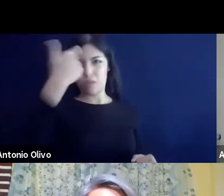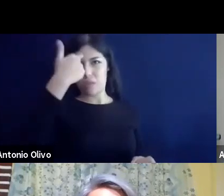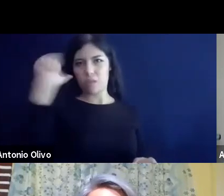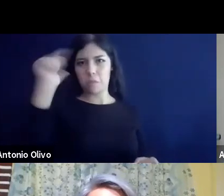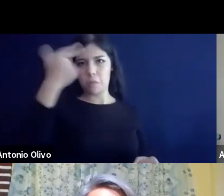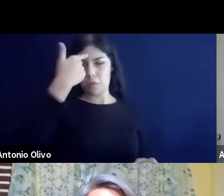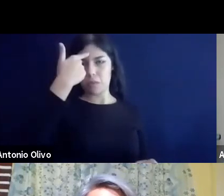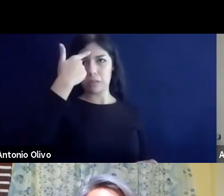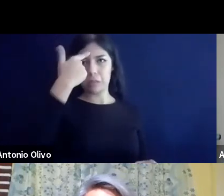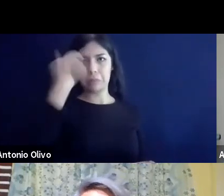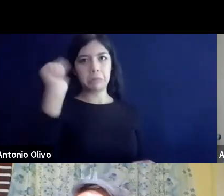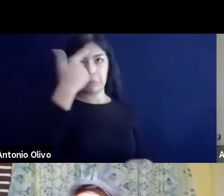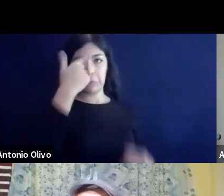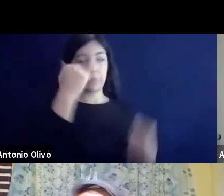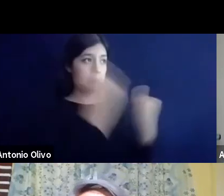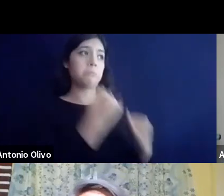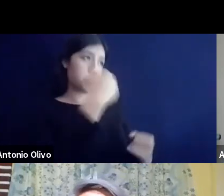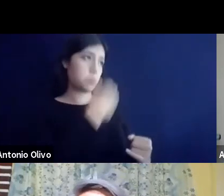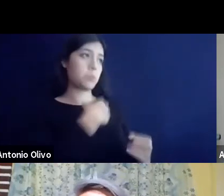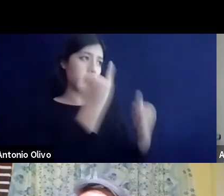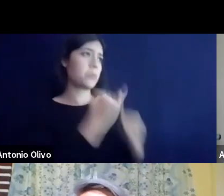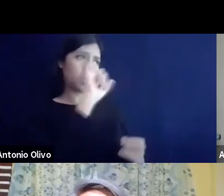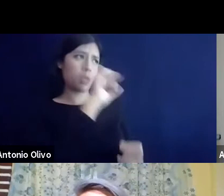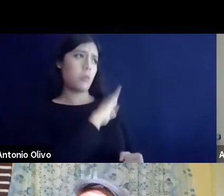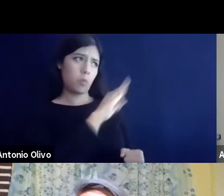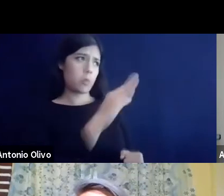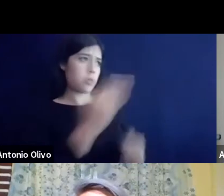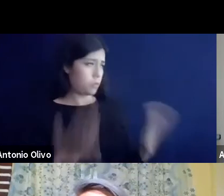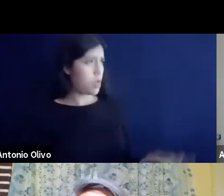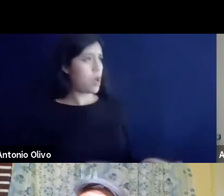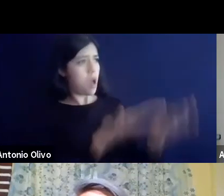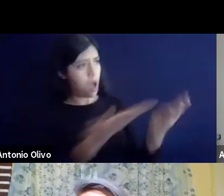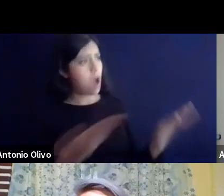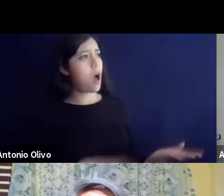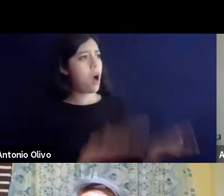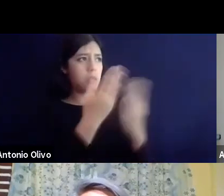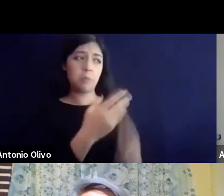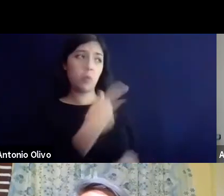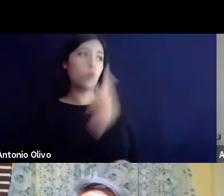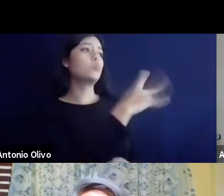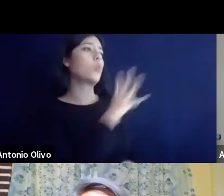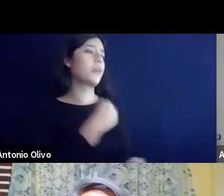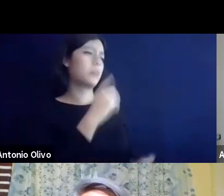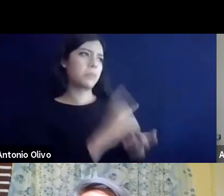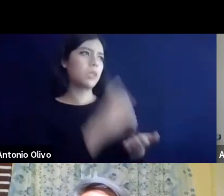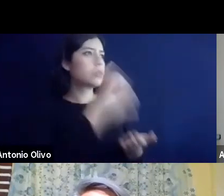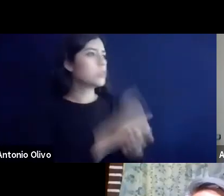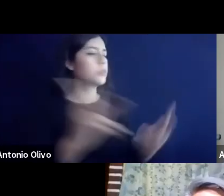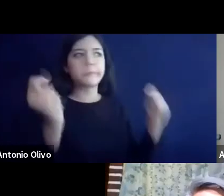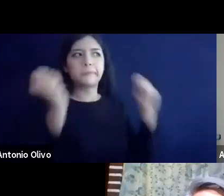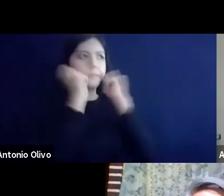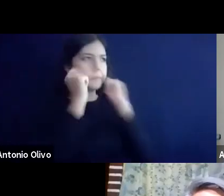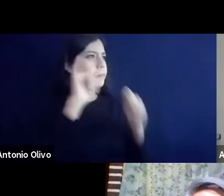hicieron. Pero uno cuando se demuestra como profesional, con la misma discapacidad, que ya mal que bien ya tiene una vida